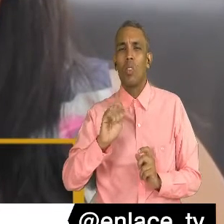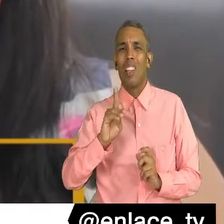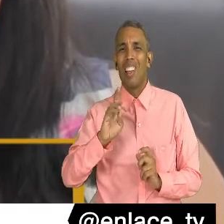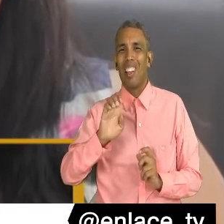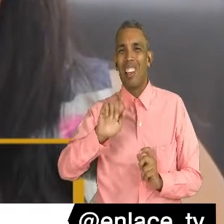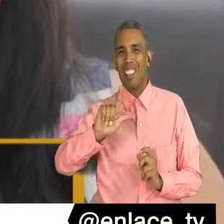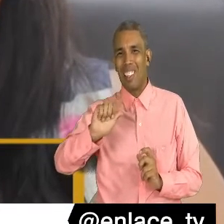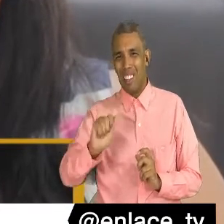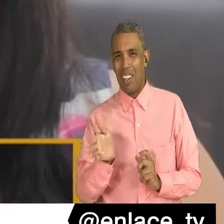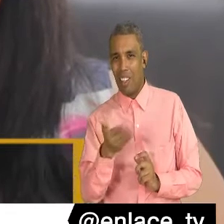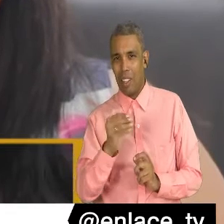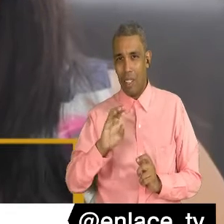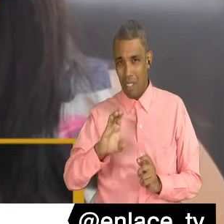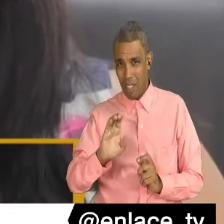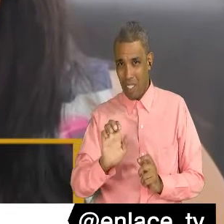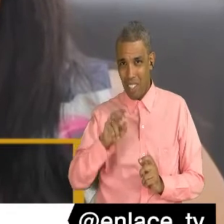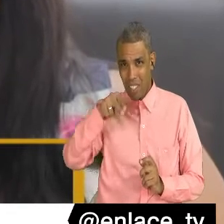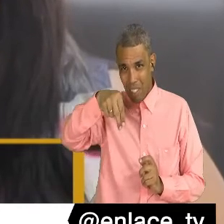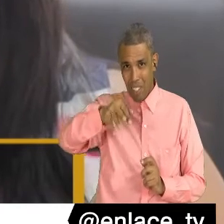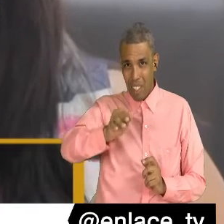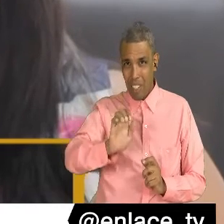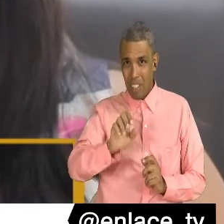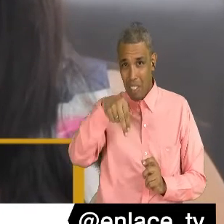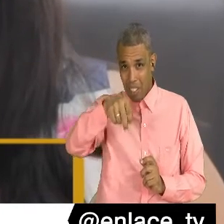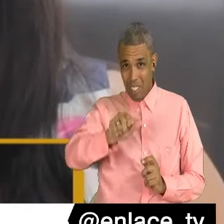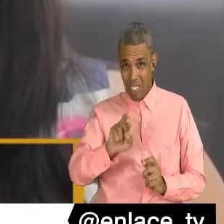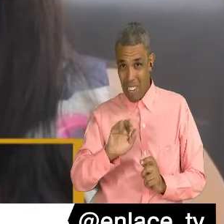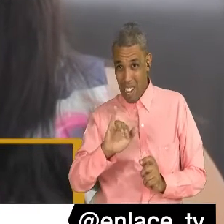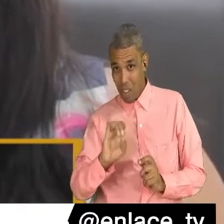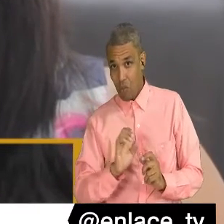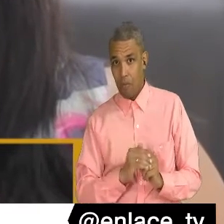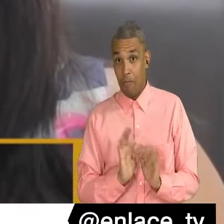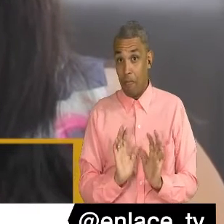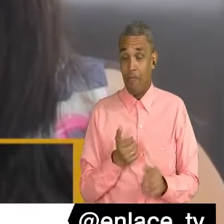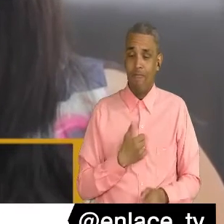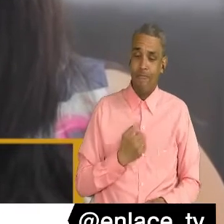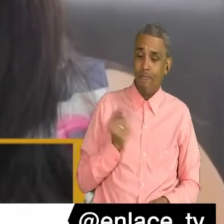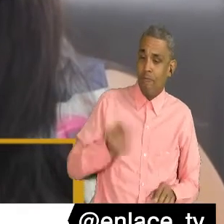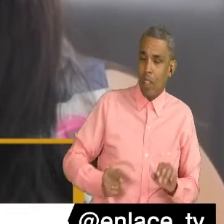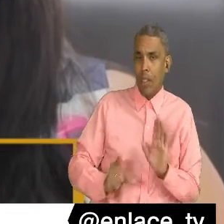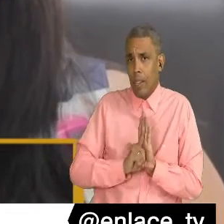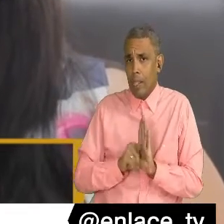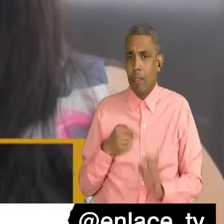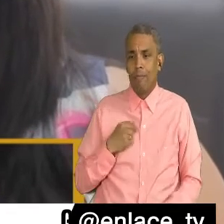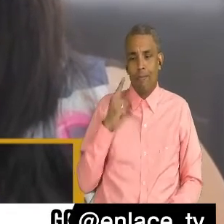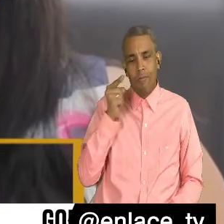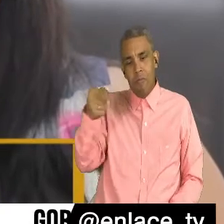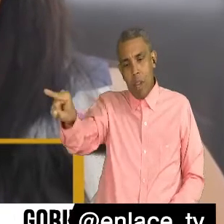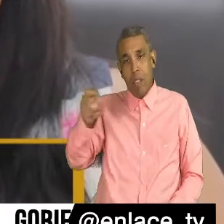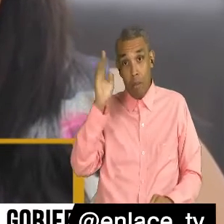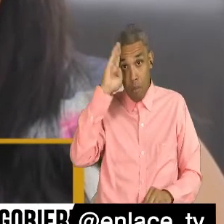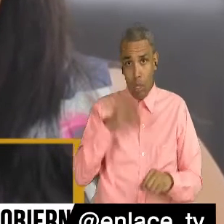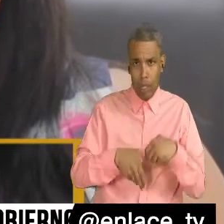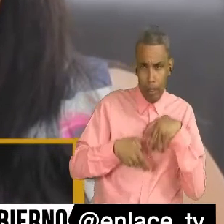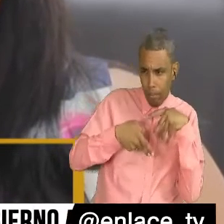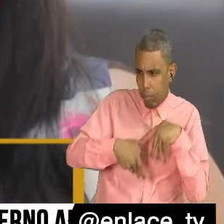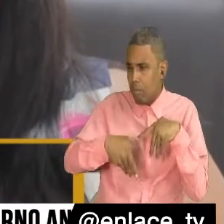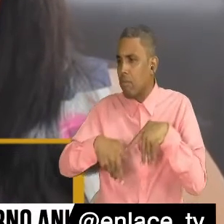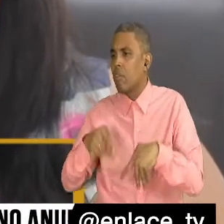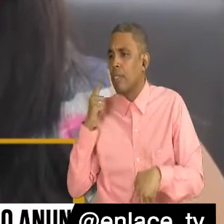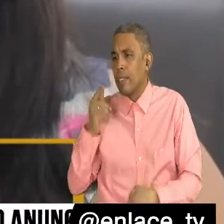medidas de operativo para desalojo en esta zona. Este lote es del municipio. El único proyecto de